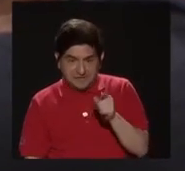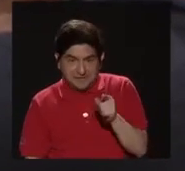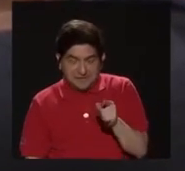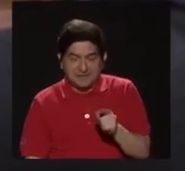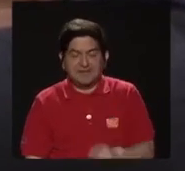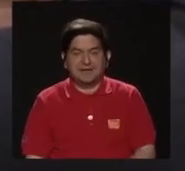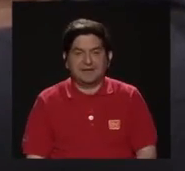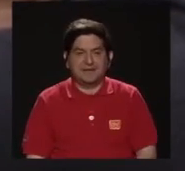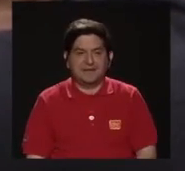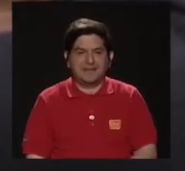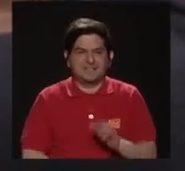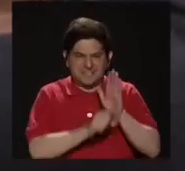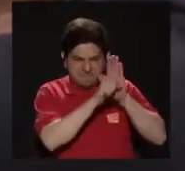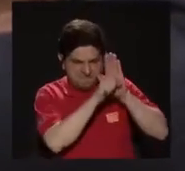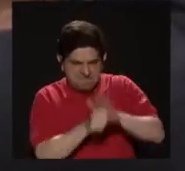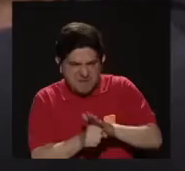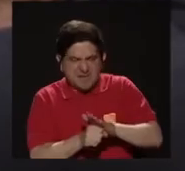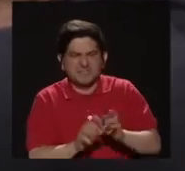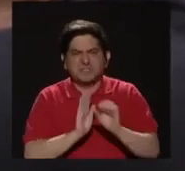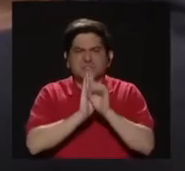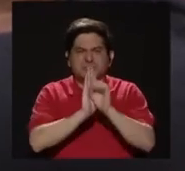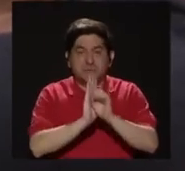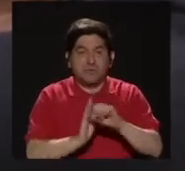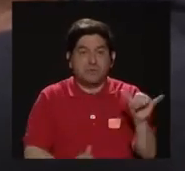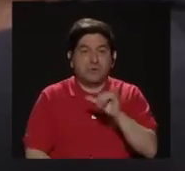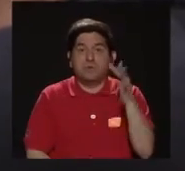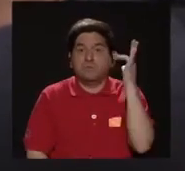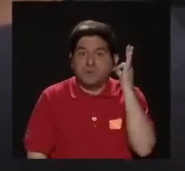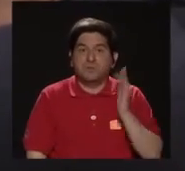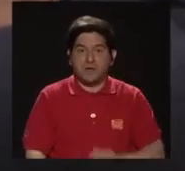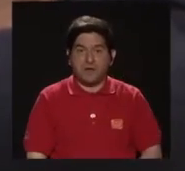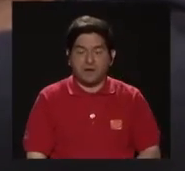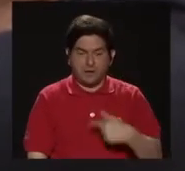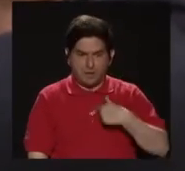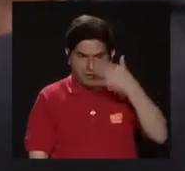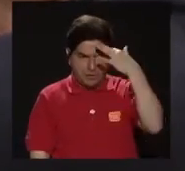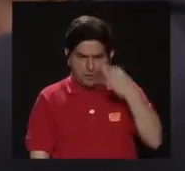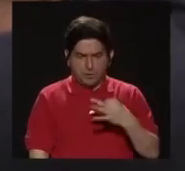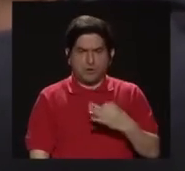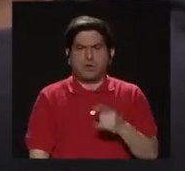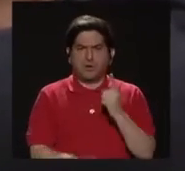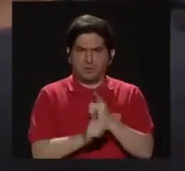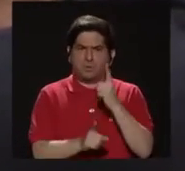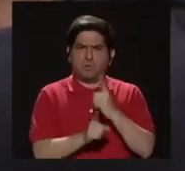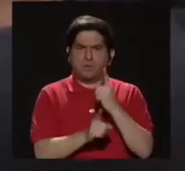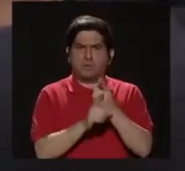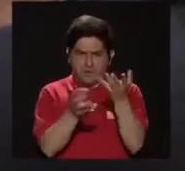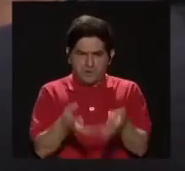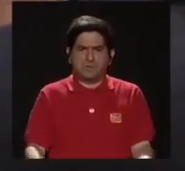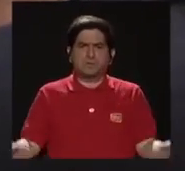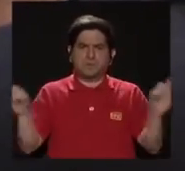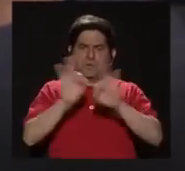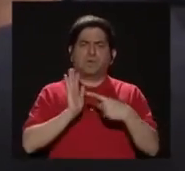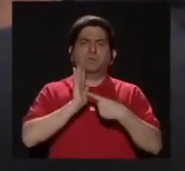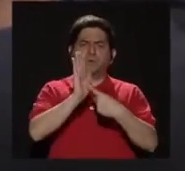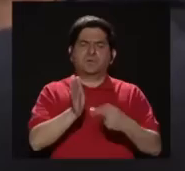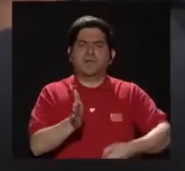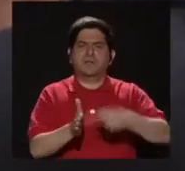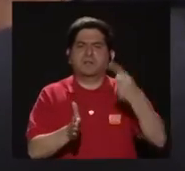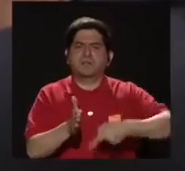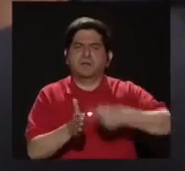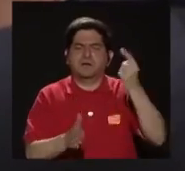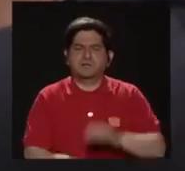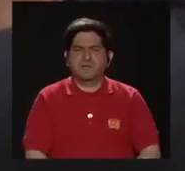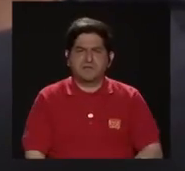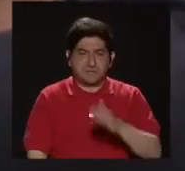es la imagen de la represión, siendo mujer, y eso me pareció oportuno, pertinente, importante, mostrar cómo a veces